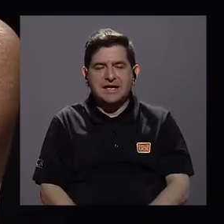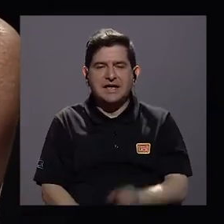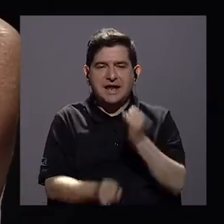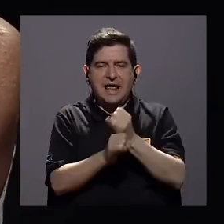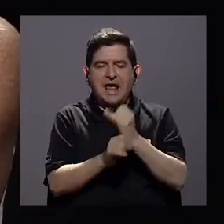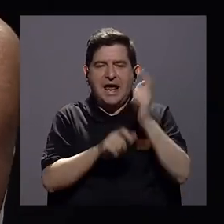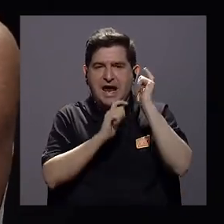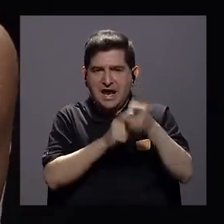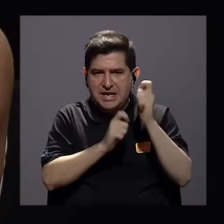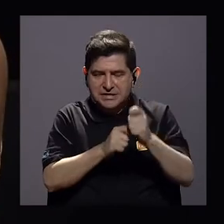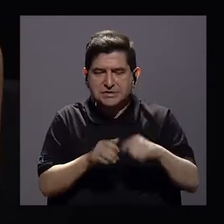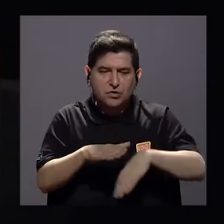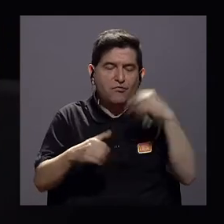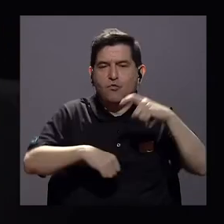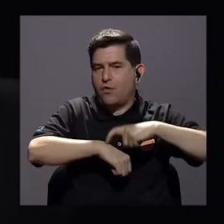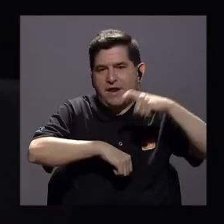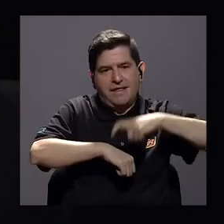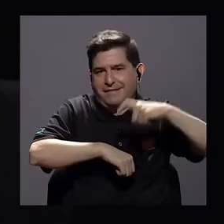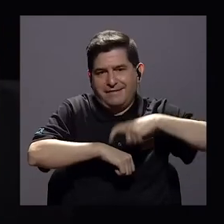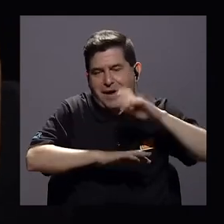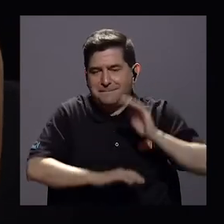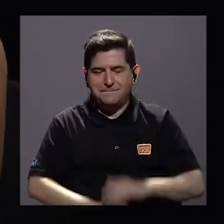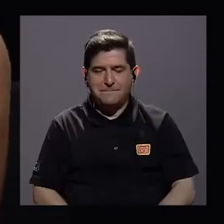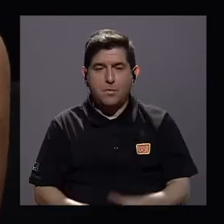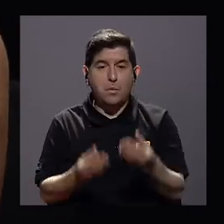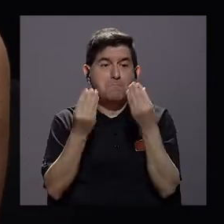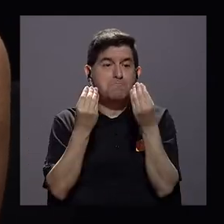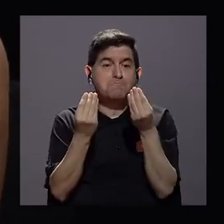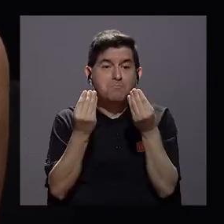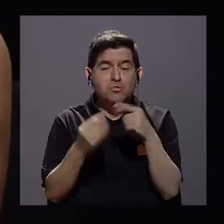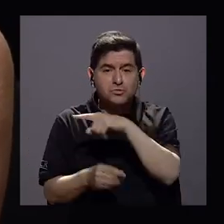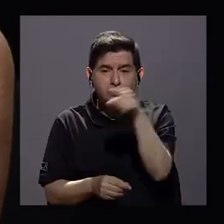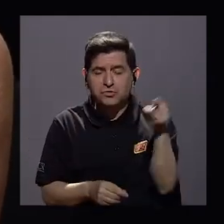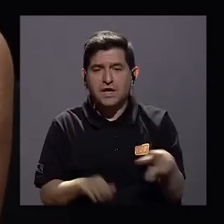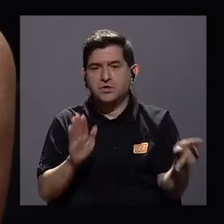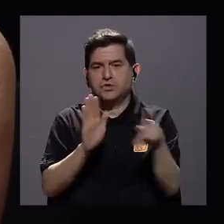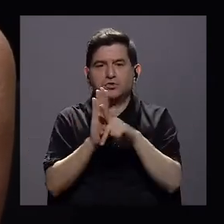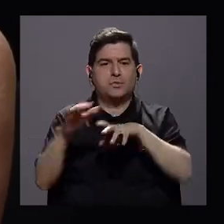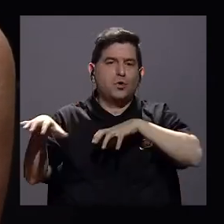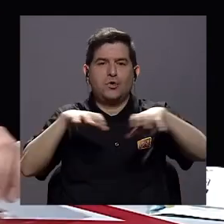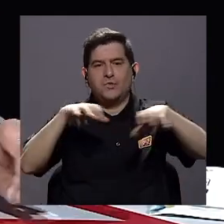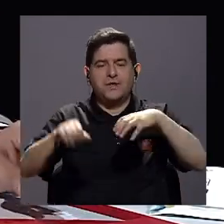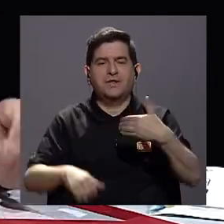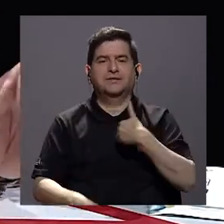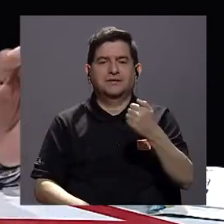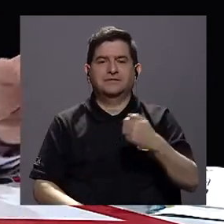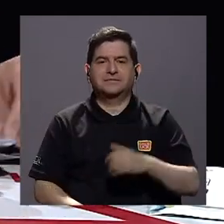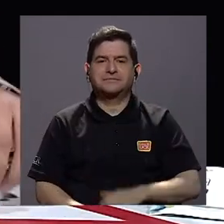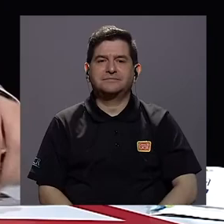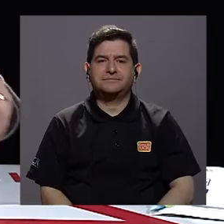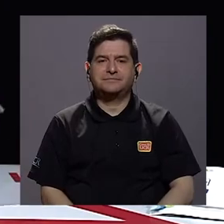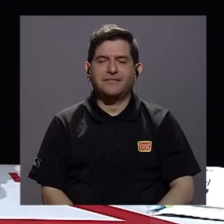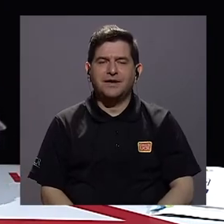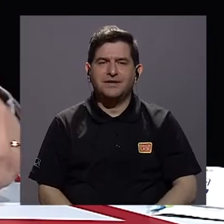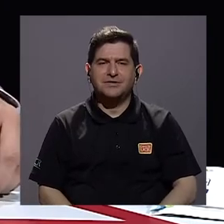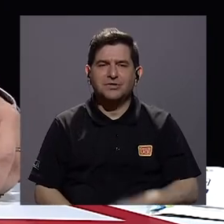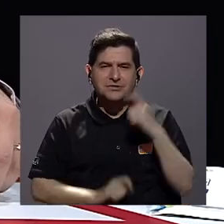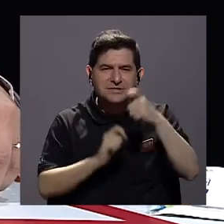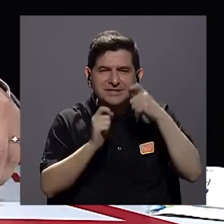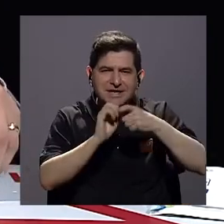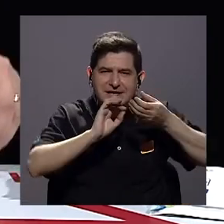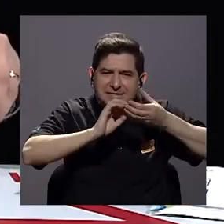Incopesca finalmente. Extemporánea totalmente. ¿Verdad? Ya muchos se les había prohibido su actividad. Entonces el dato